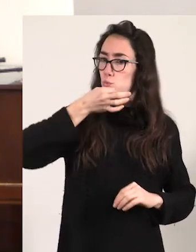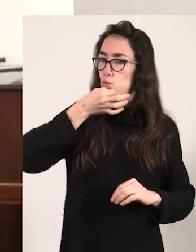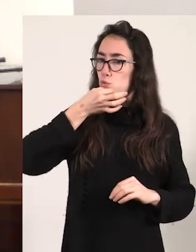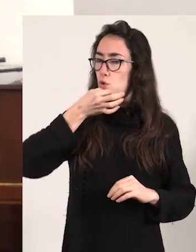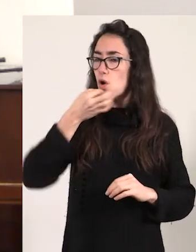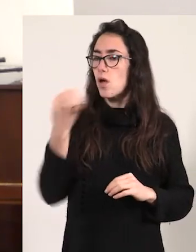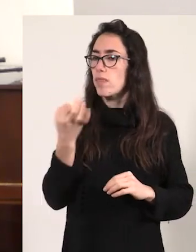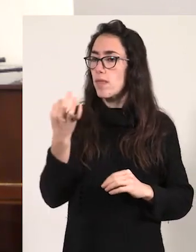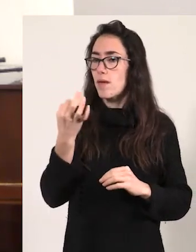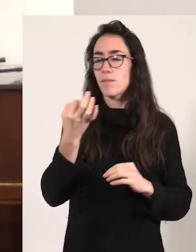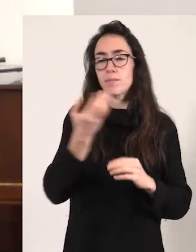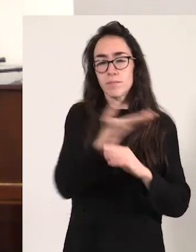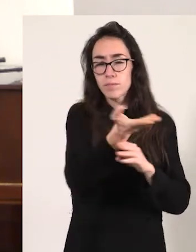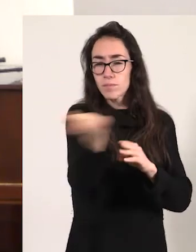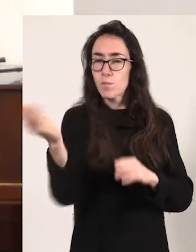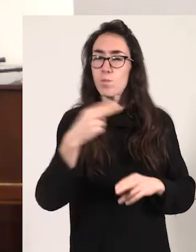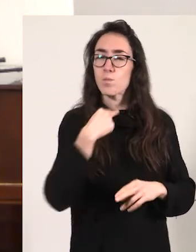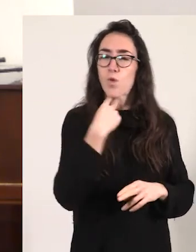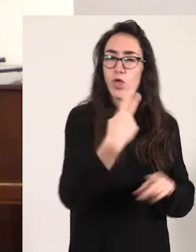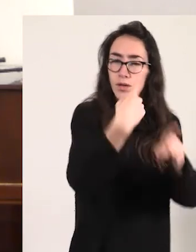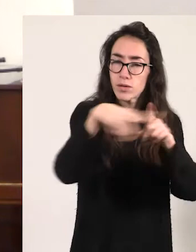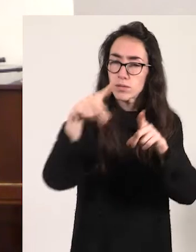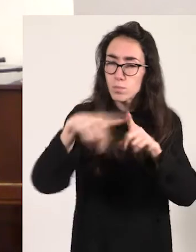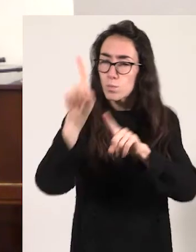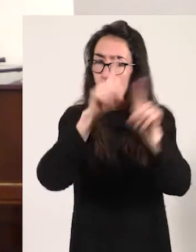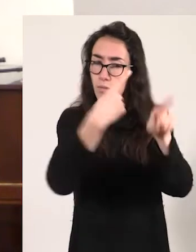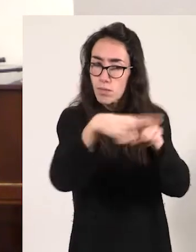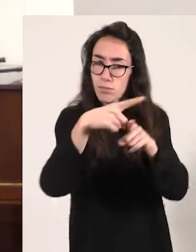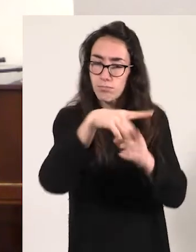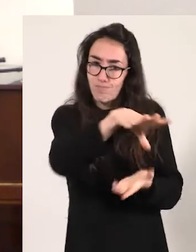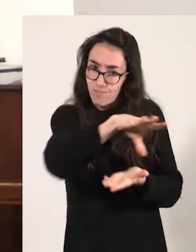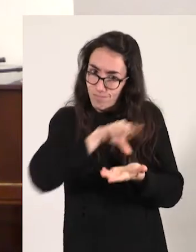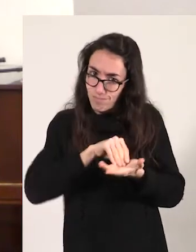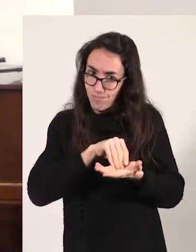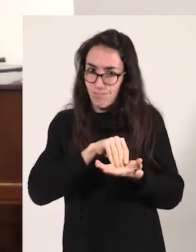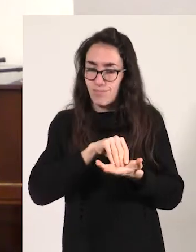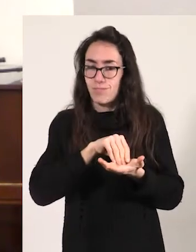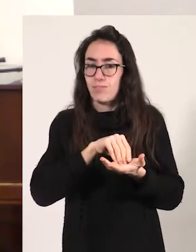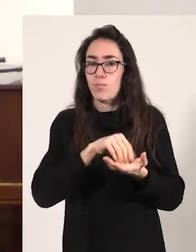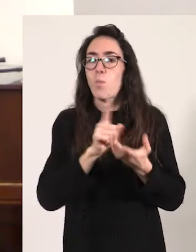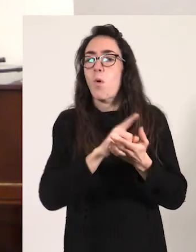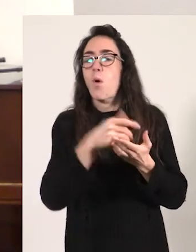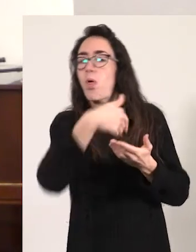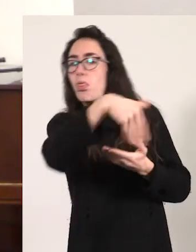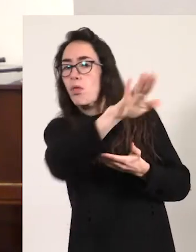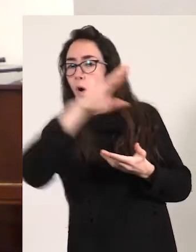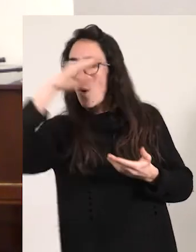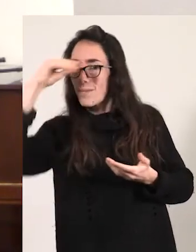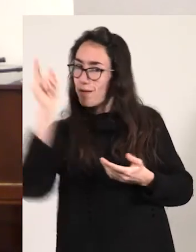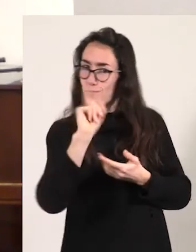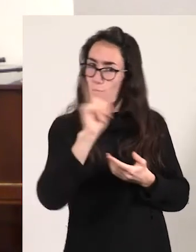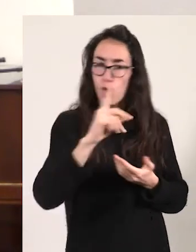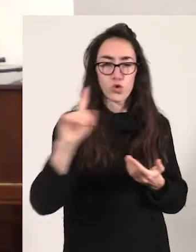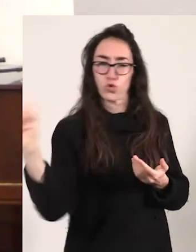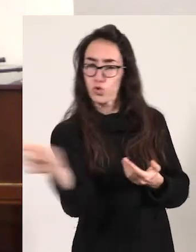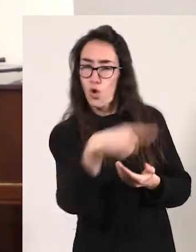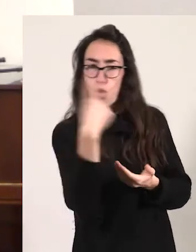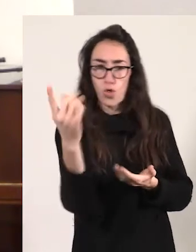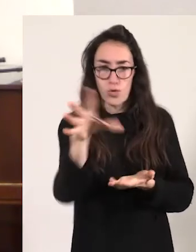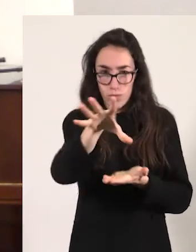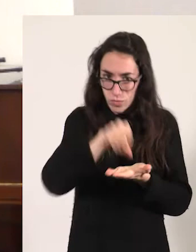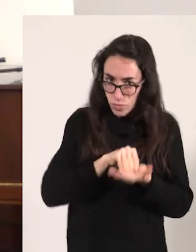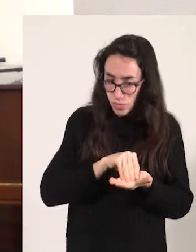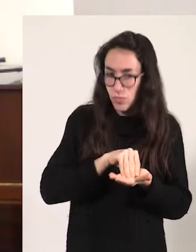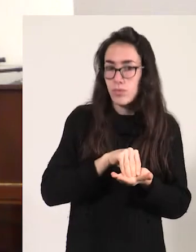discurso asumiendo cuáles son las diferentes voces y cuáles son sus diferentes problemáticas y no olvidarnos de ellas, ¿no? O